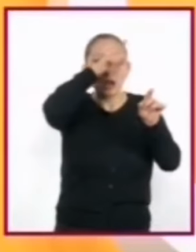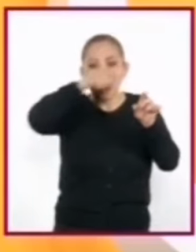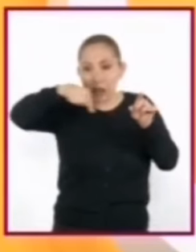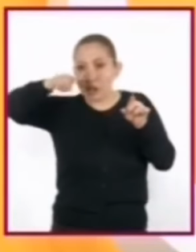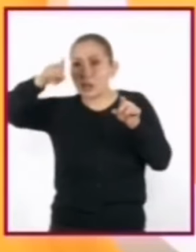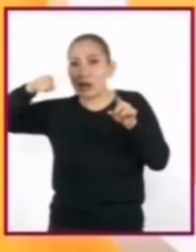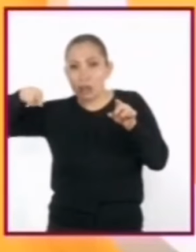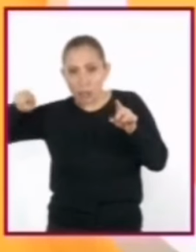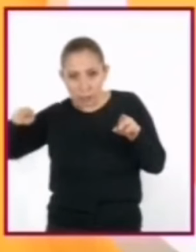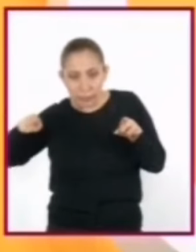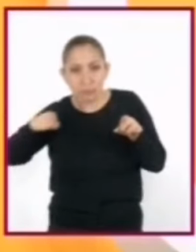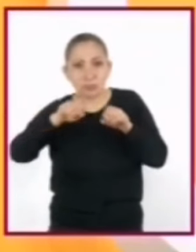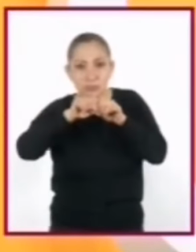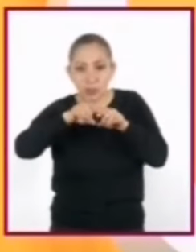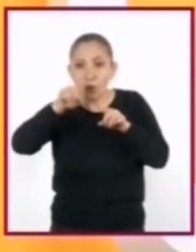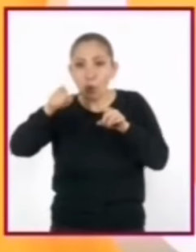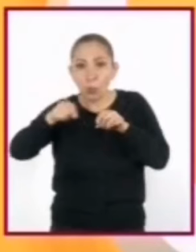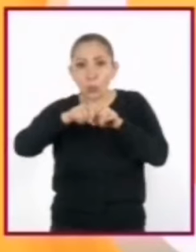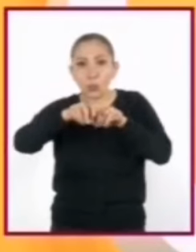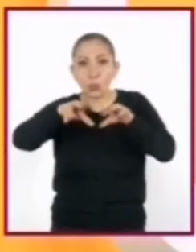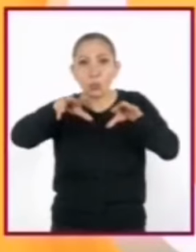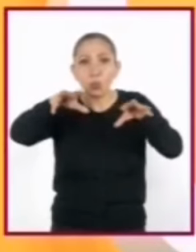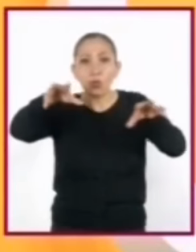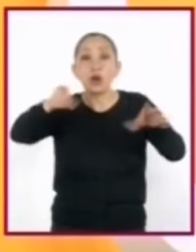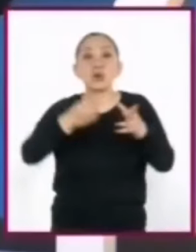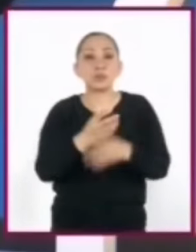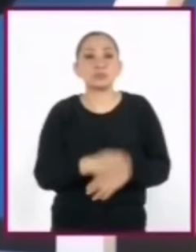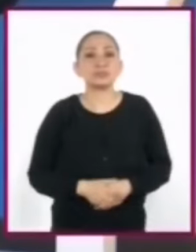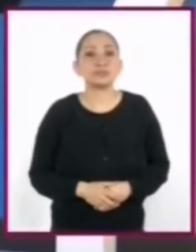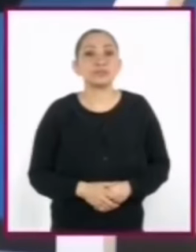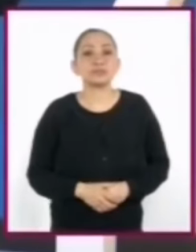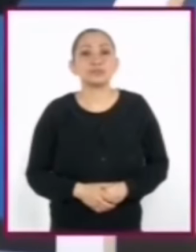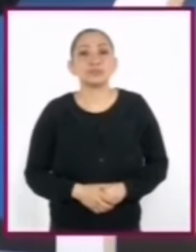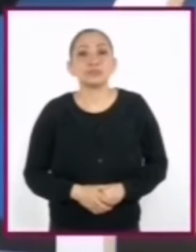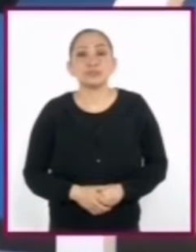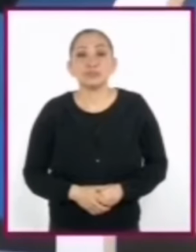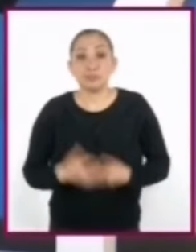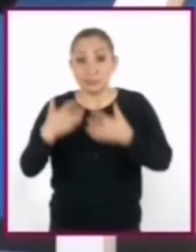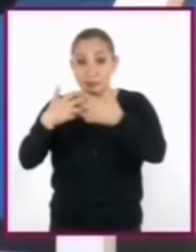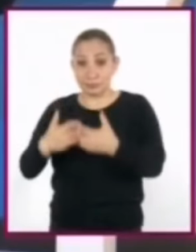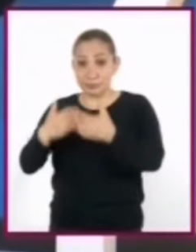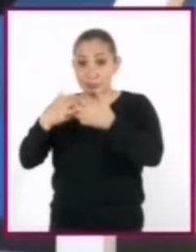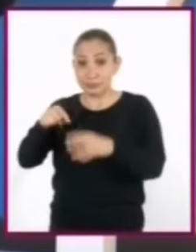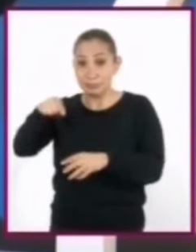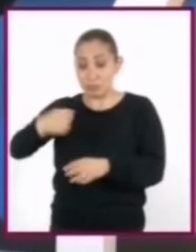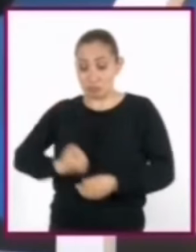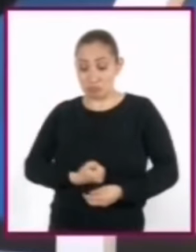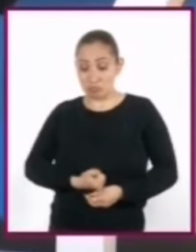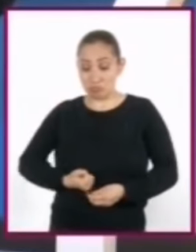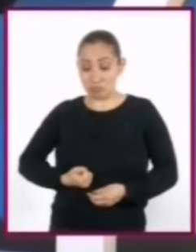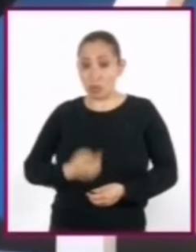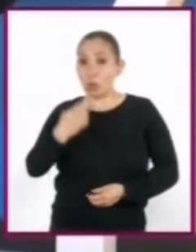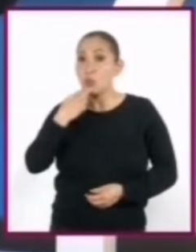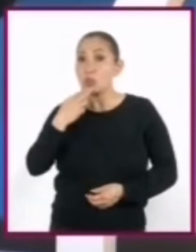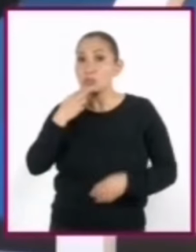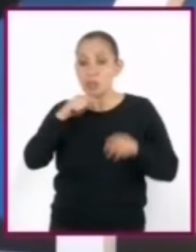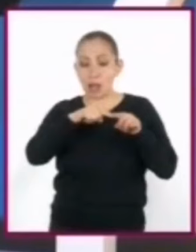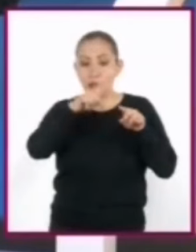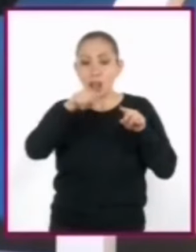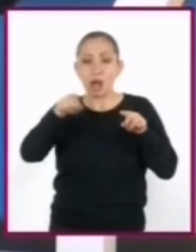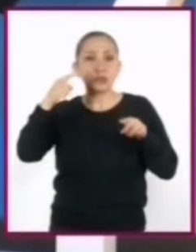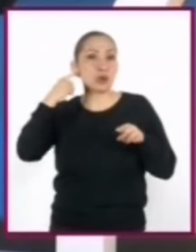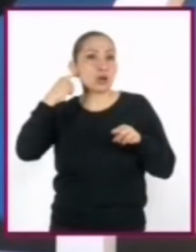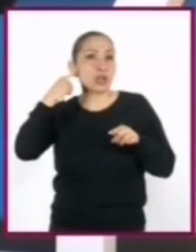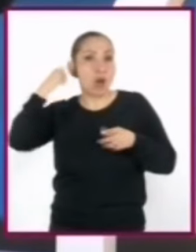continúa su propagación por el medio nuevo. El aparato de ultrasonido aplica una onda